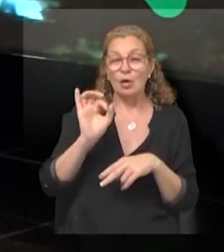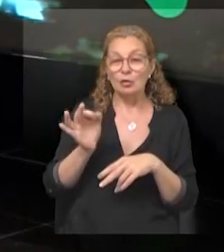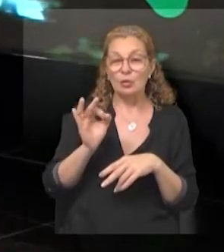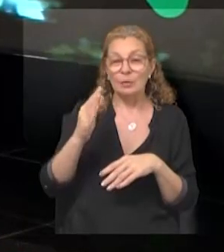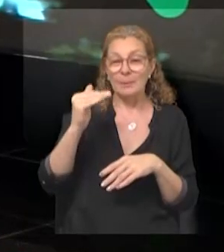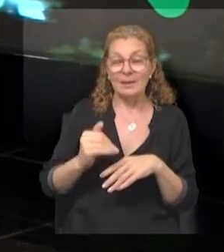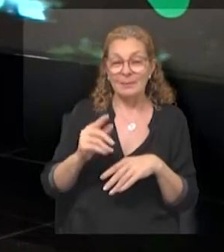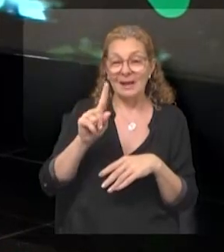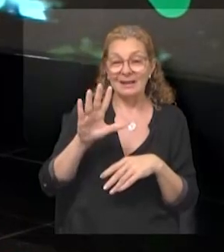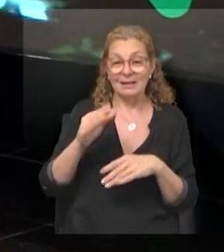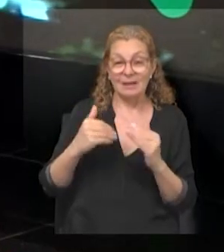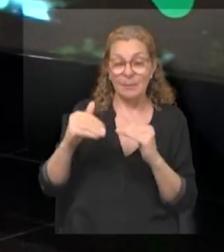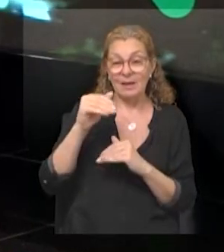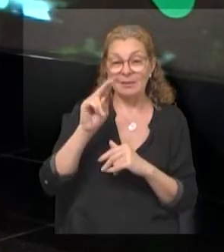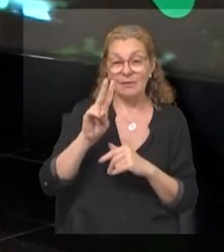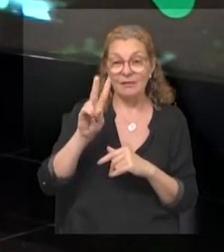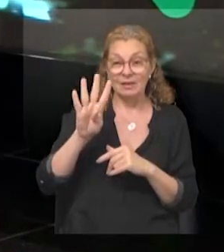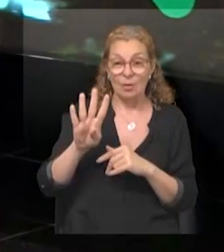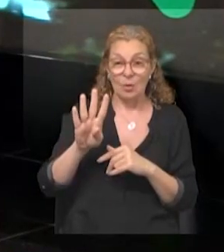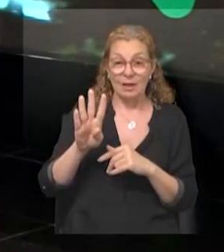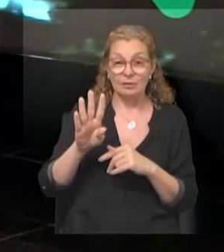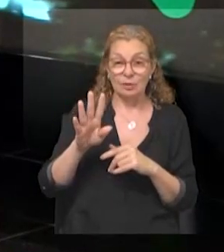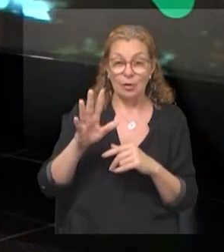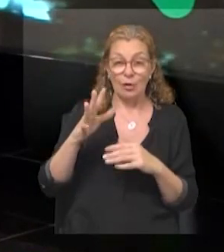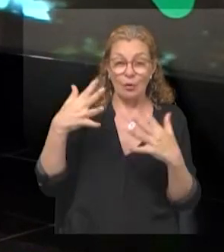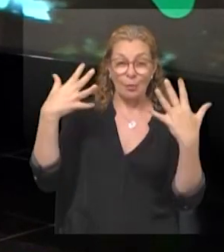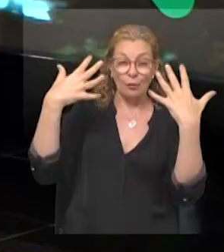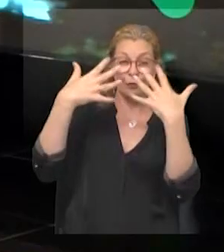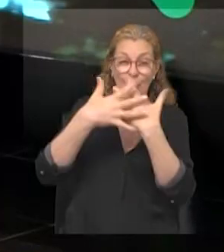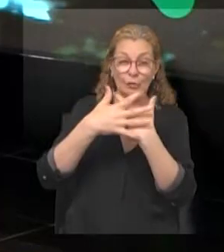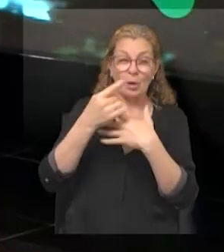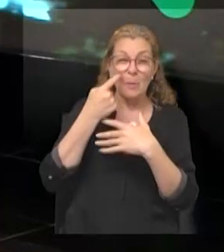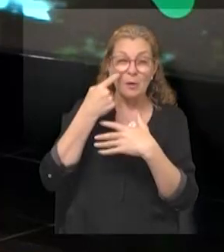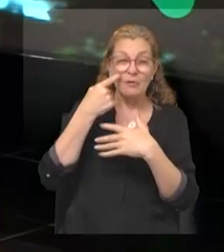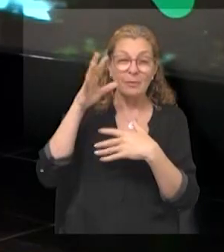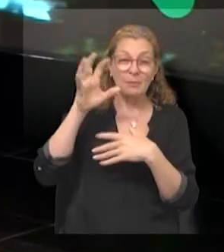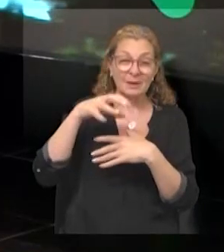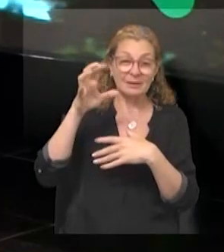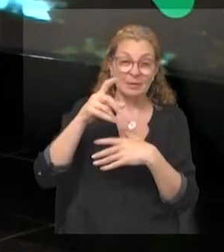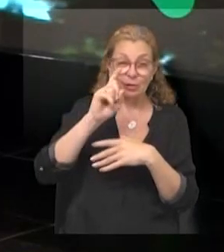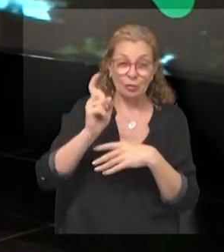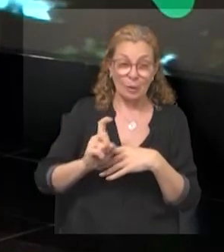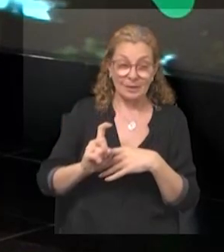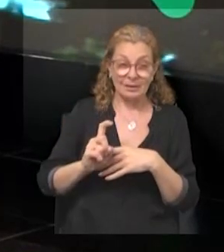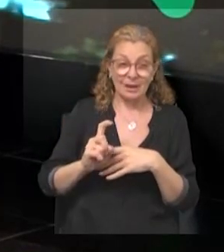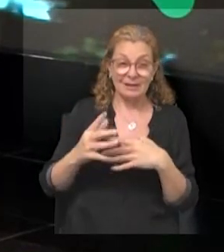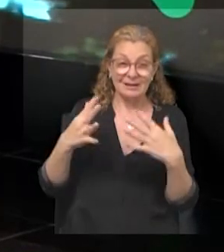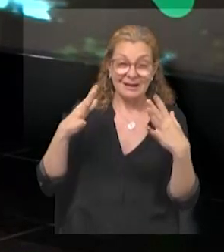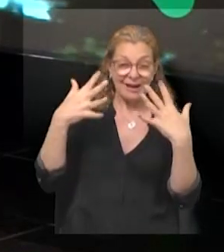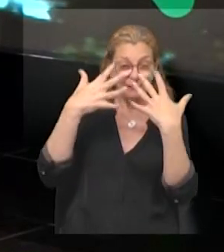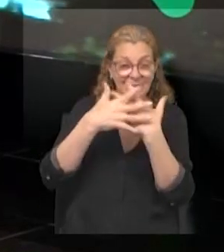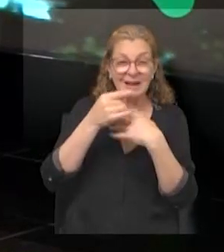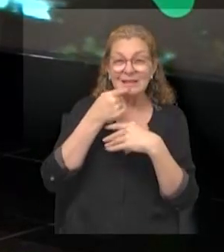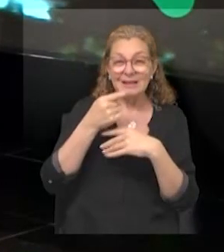15 grados máxima 24 nuboso con periodos de cubierto y probables precipitaciones y tormentas además de neblinas es lo que